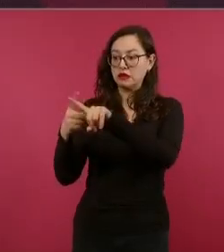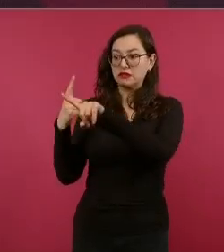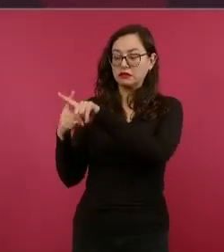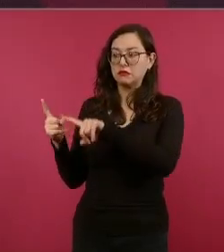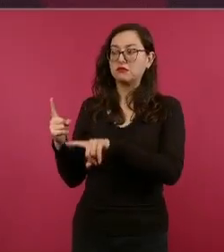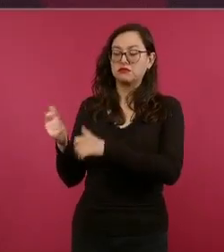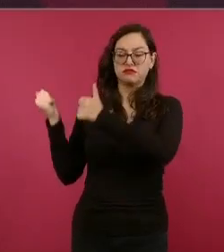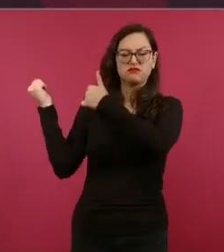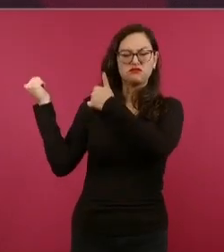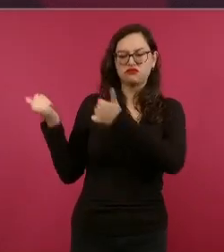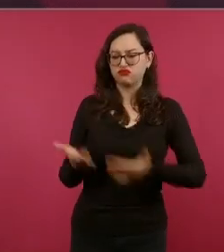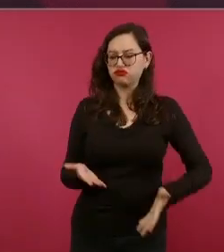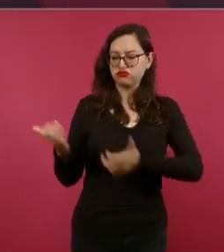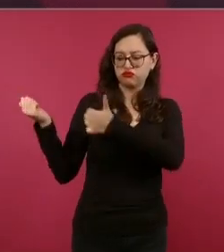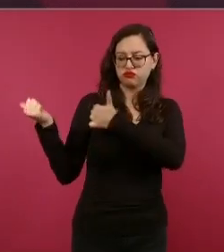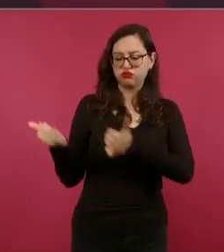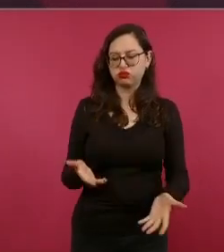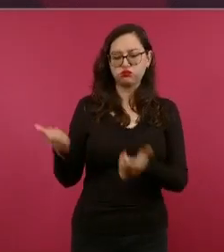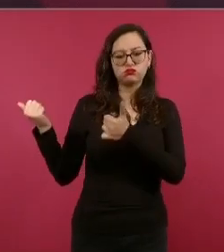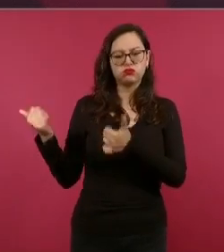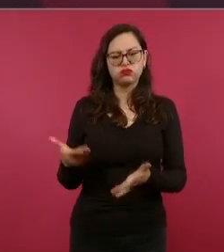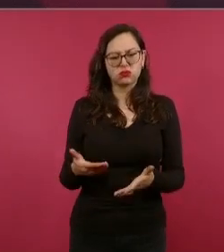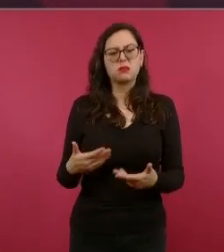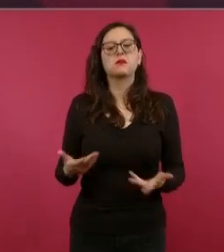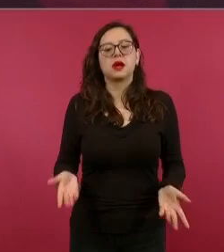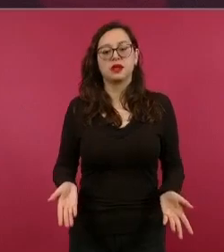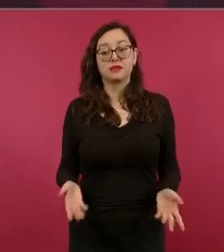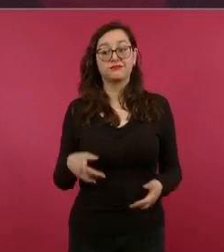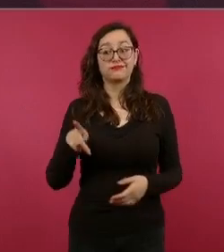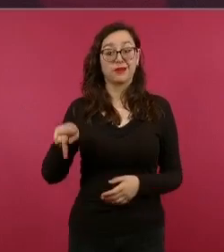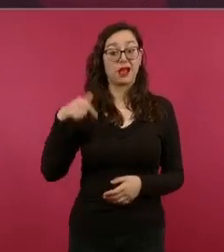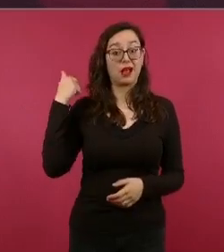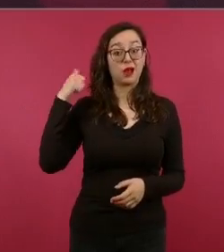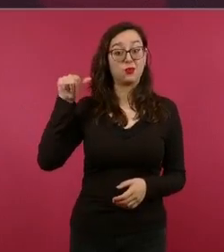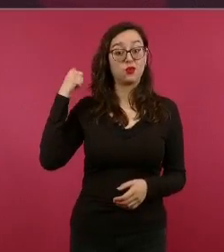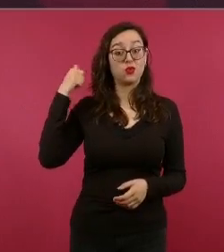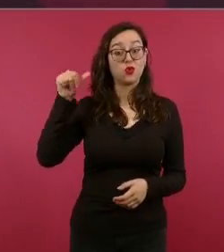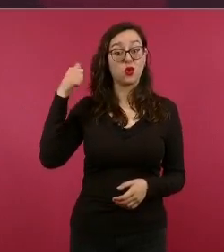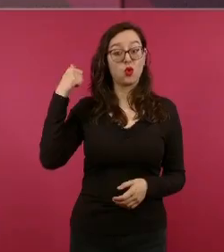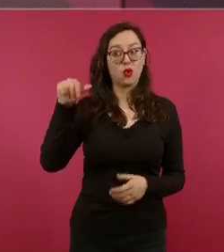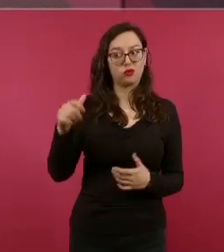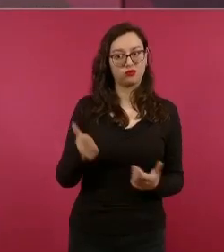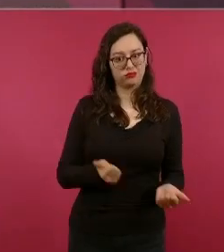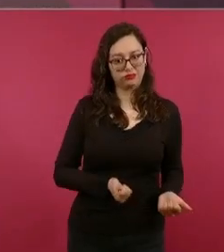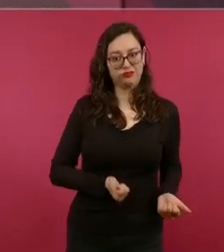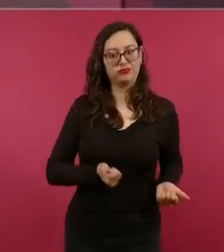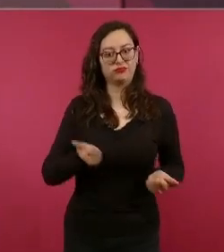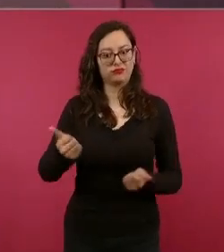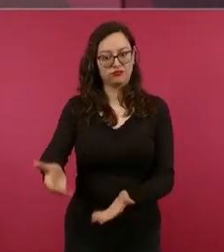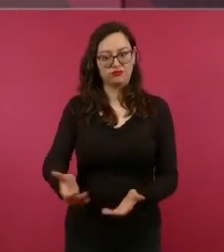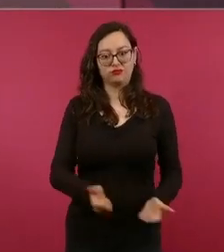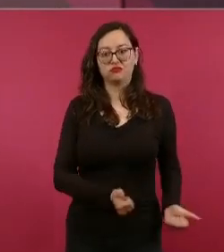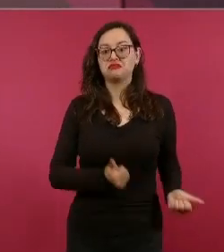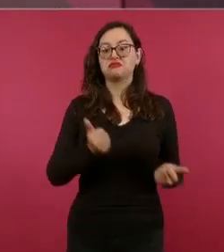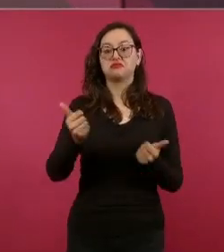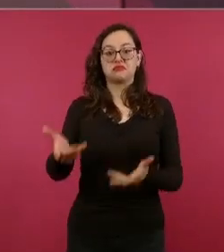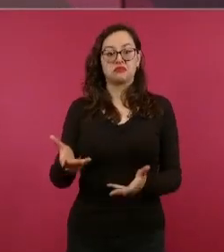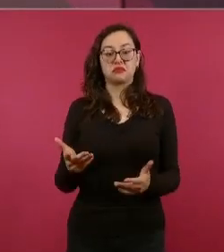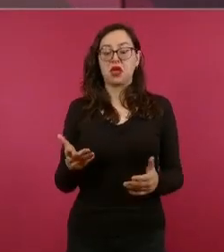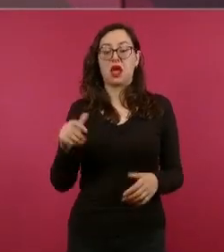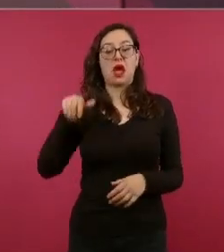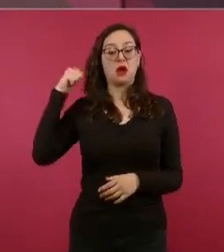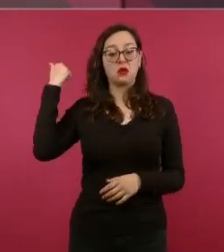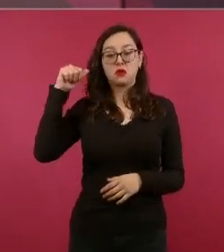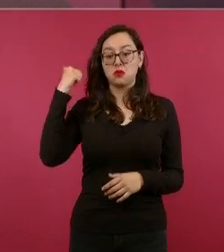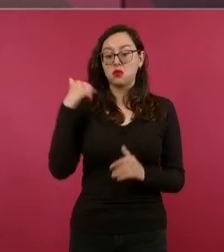pronto, ya todos los hogares de Acapulco tienen sus enseres domésticos,